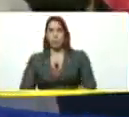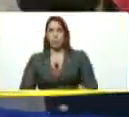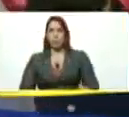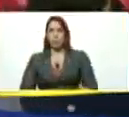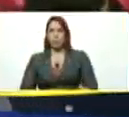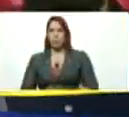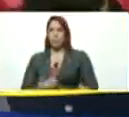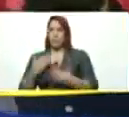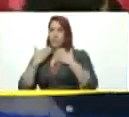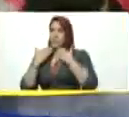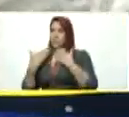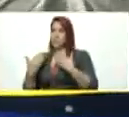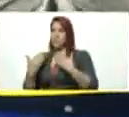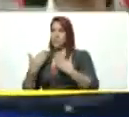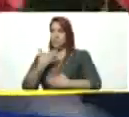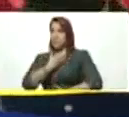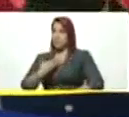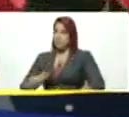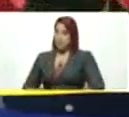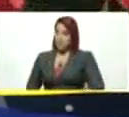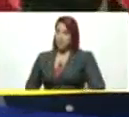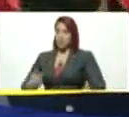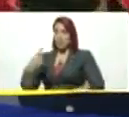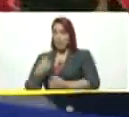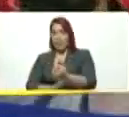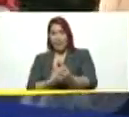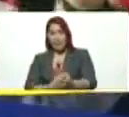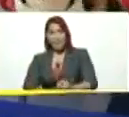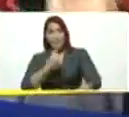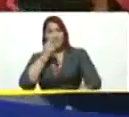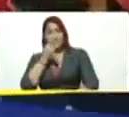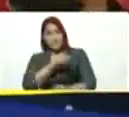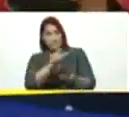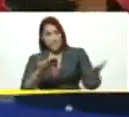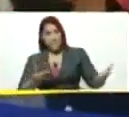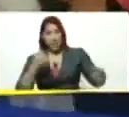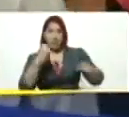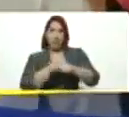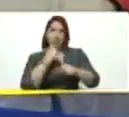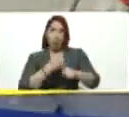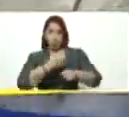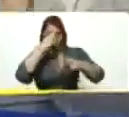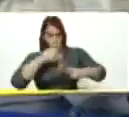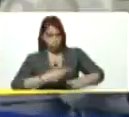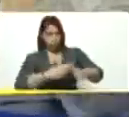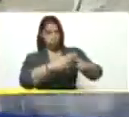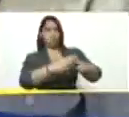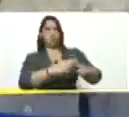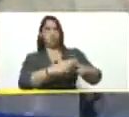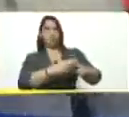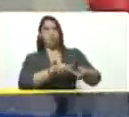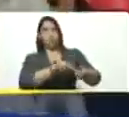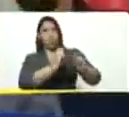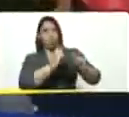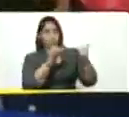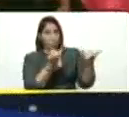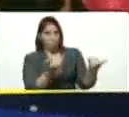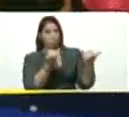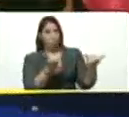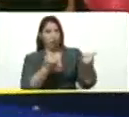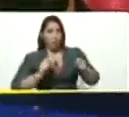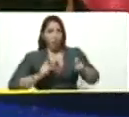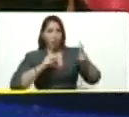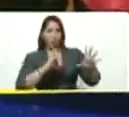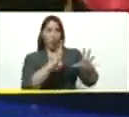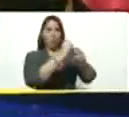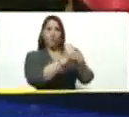gracias, presidente. Hermanos, hermanas de la clase obrera, un honor y un privilegio recibir esta oportunidad y la